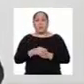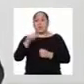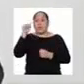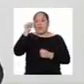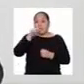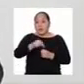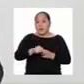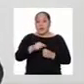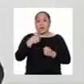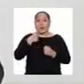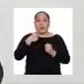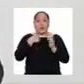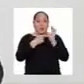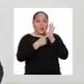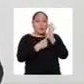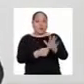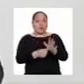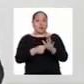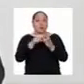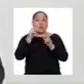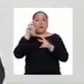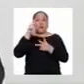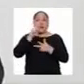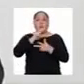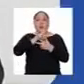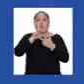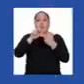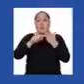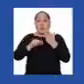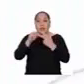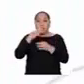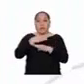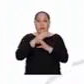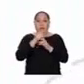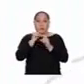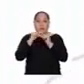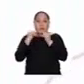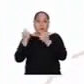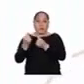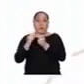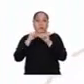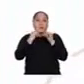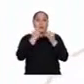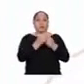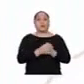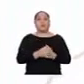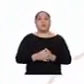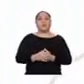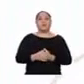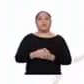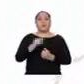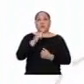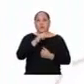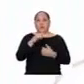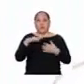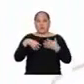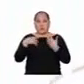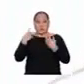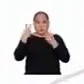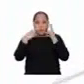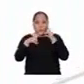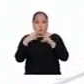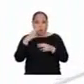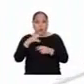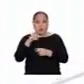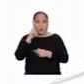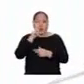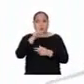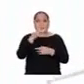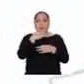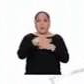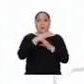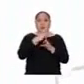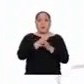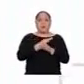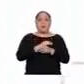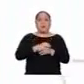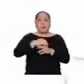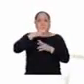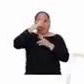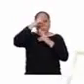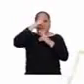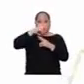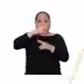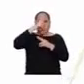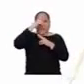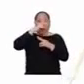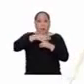Aquí te muestro 3 posibilidades de grupos. Como pueden ver, Las tres alternativas cumplen con